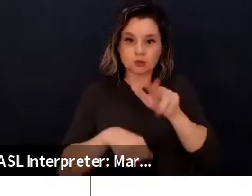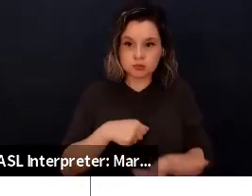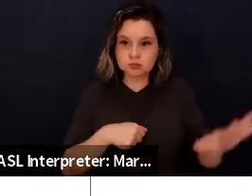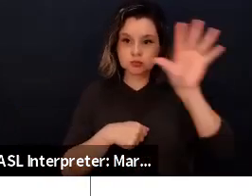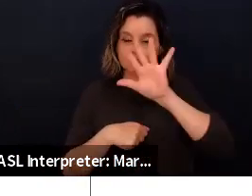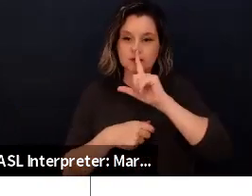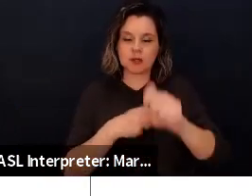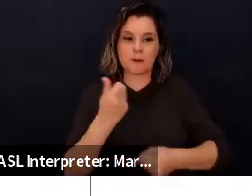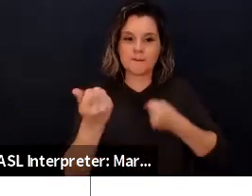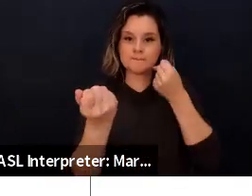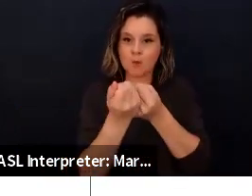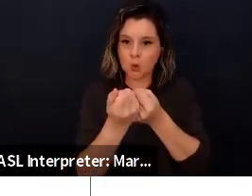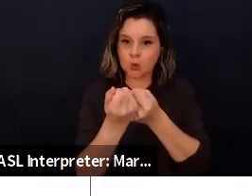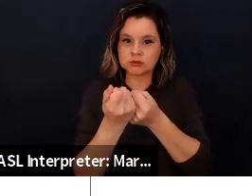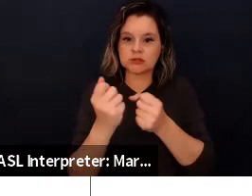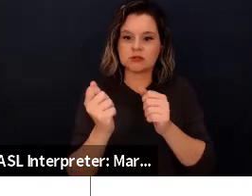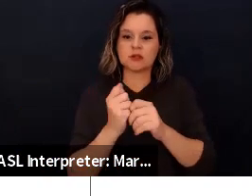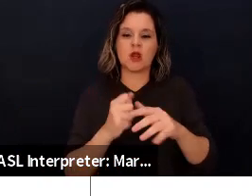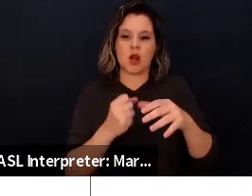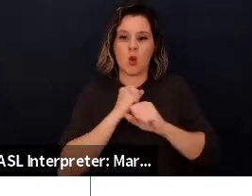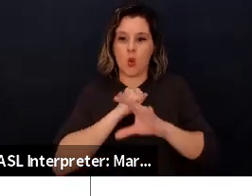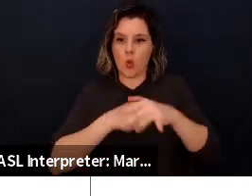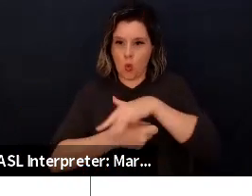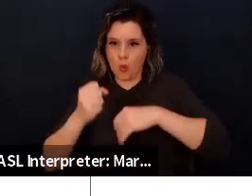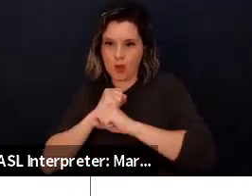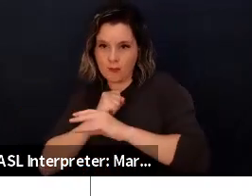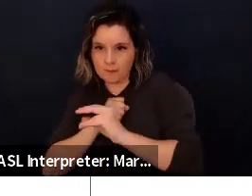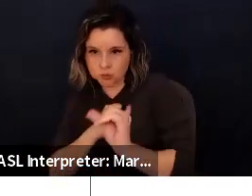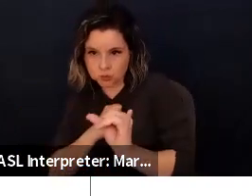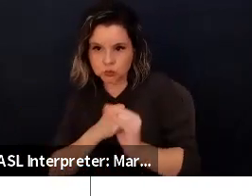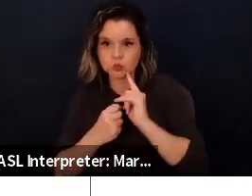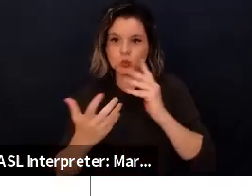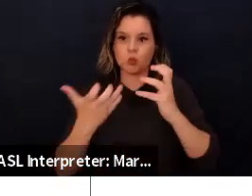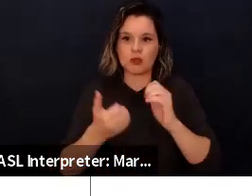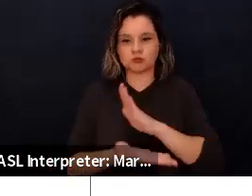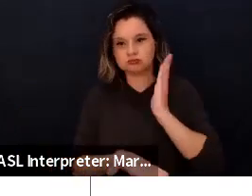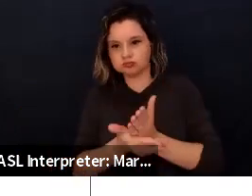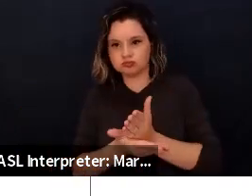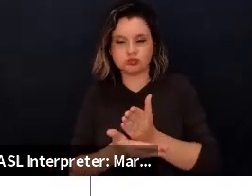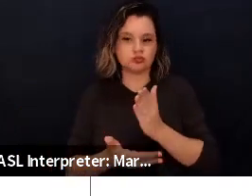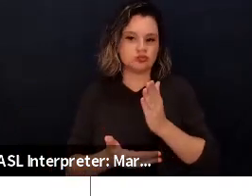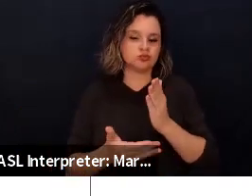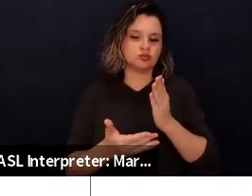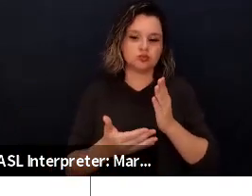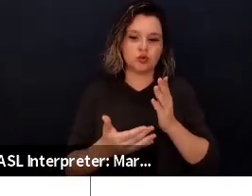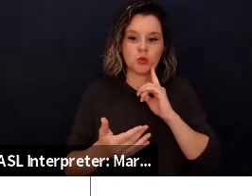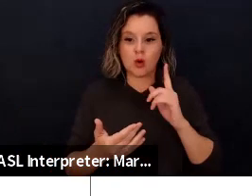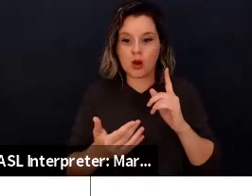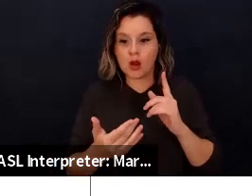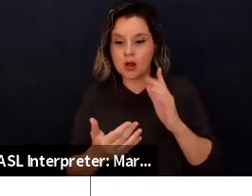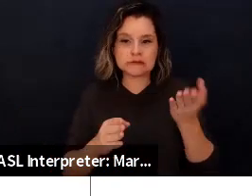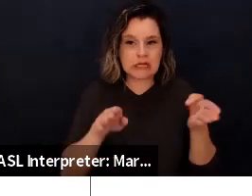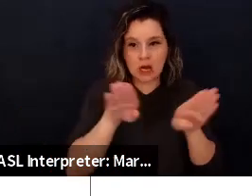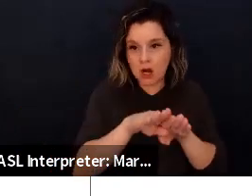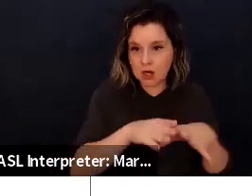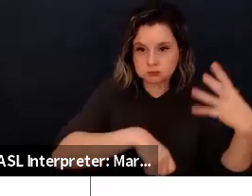las campañas locales. Quien quieren parar un centro de detención de empezar o cerrar uno o